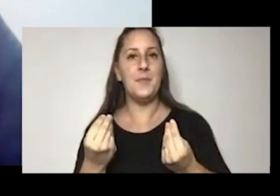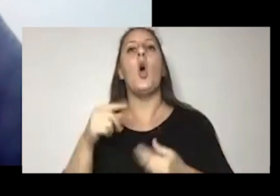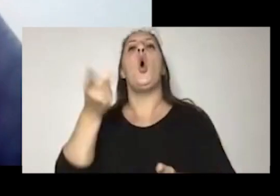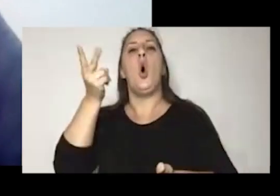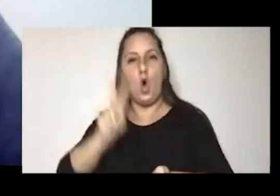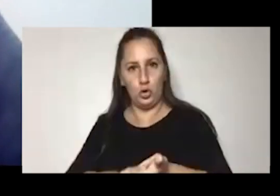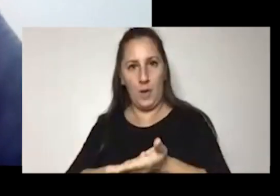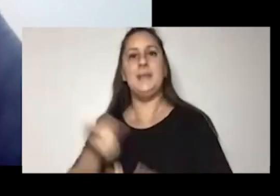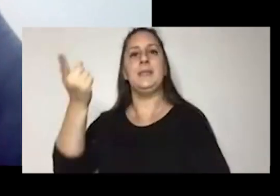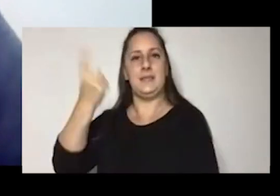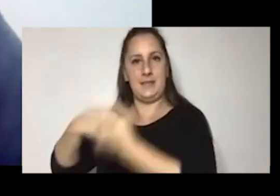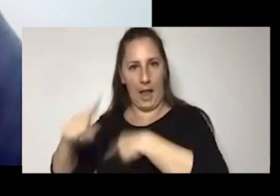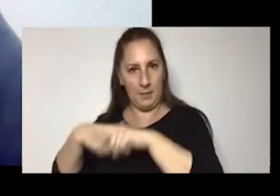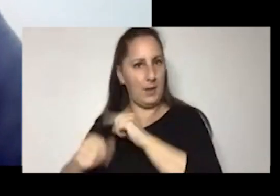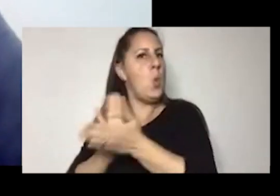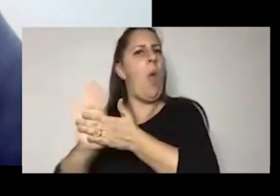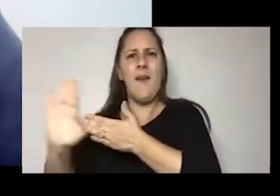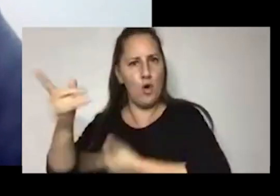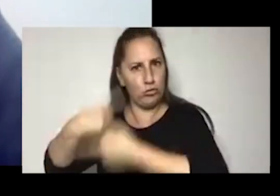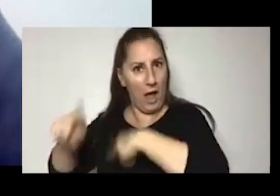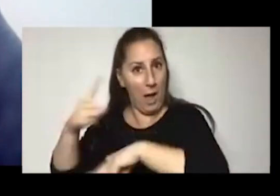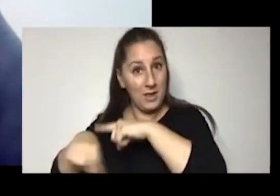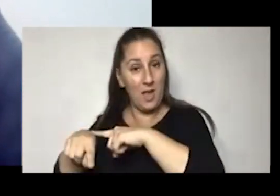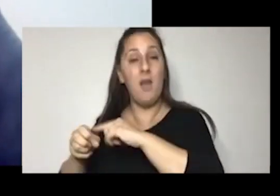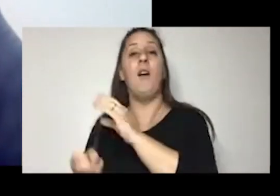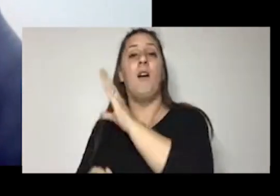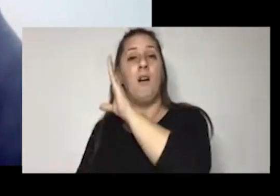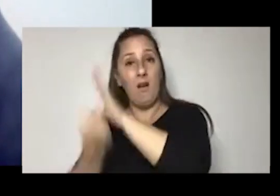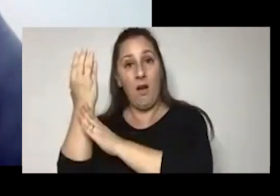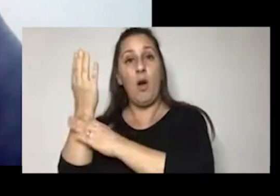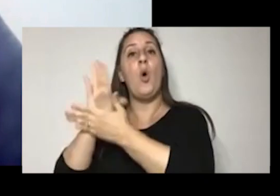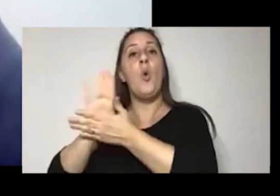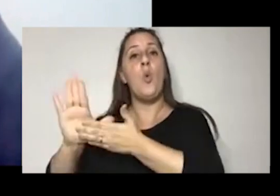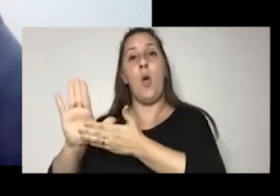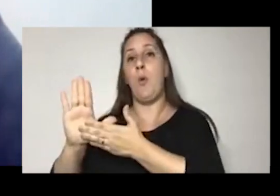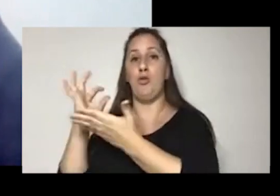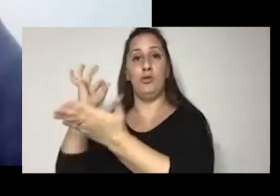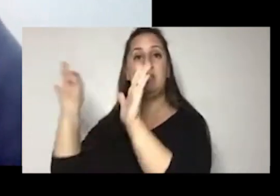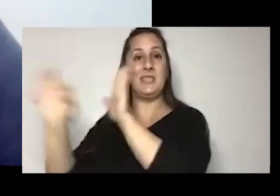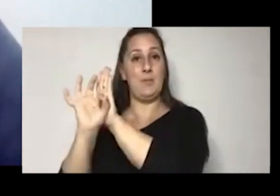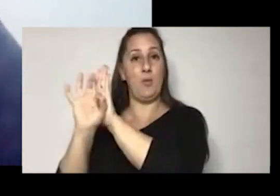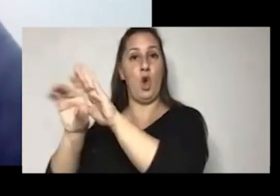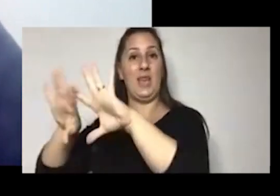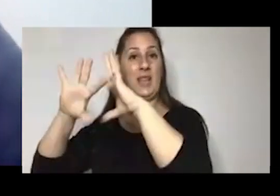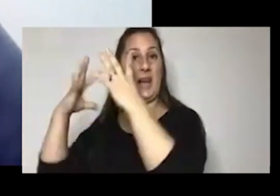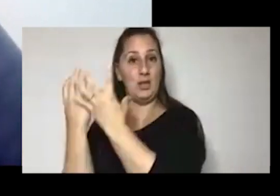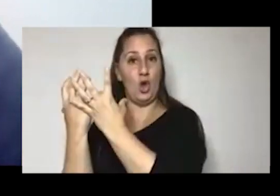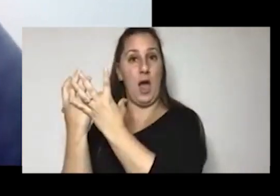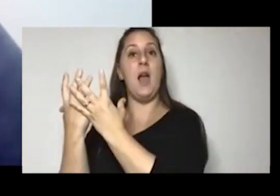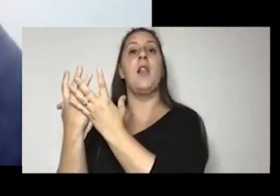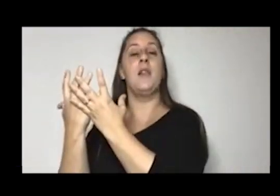trámite y guardar con el otro símbolo internacional de acceso cuando te lo das, por ejemplo, a tu